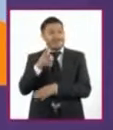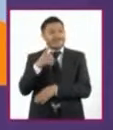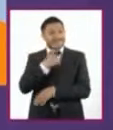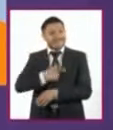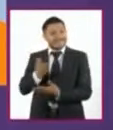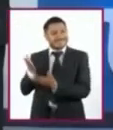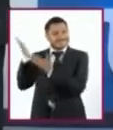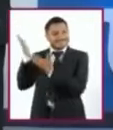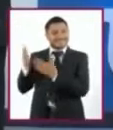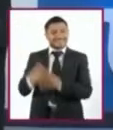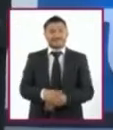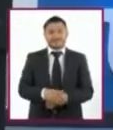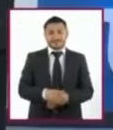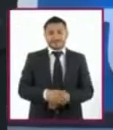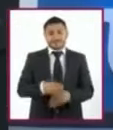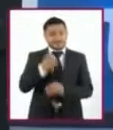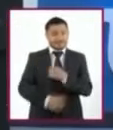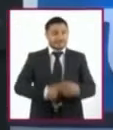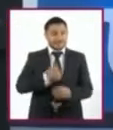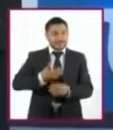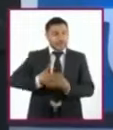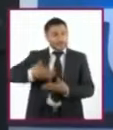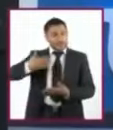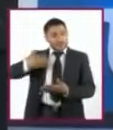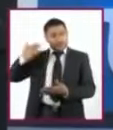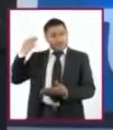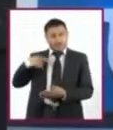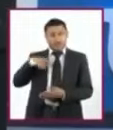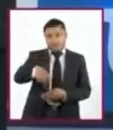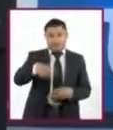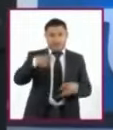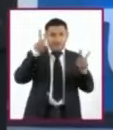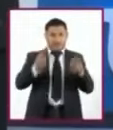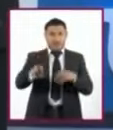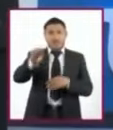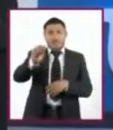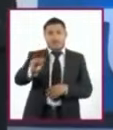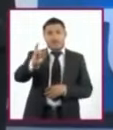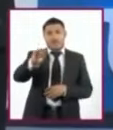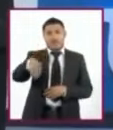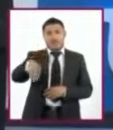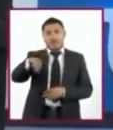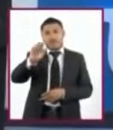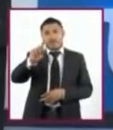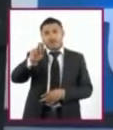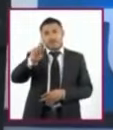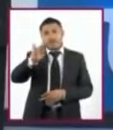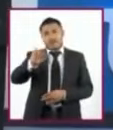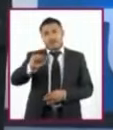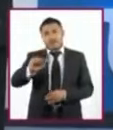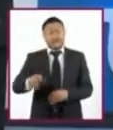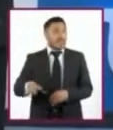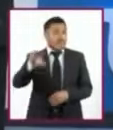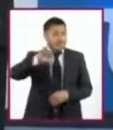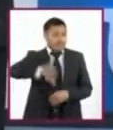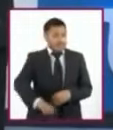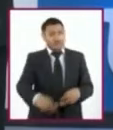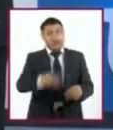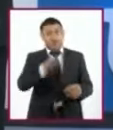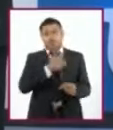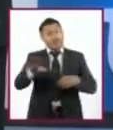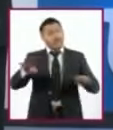gusta? En años anteriores han visto el tema de simetría. En esta ocasión se verán las propiedades que se conservan